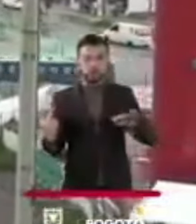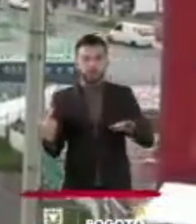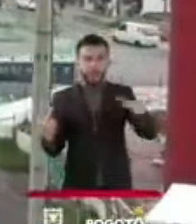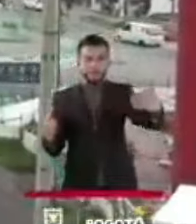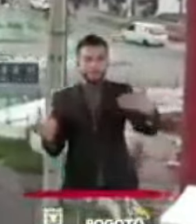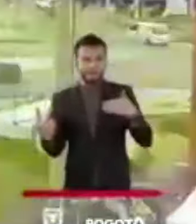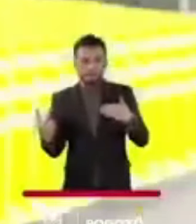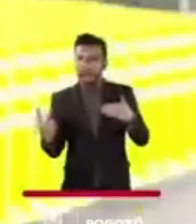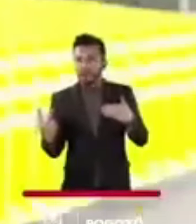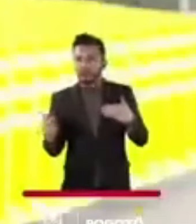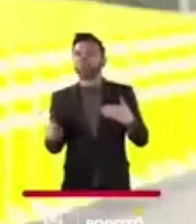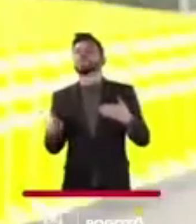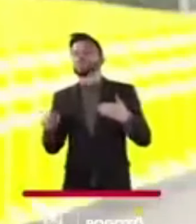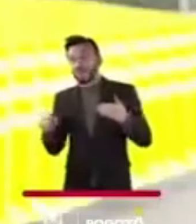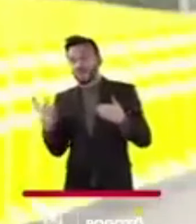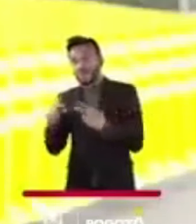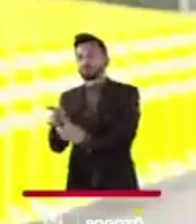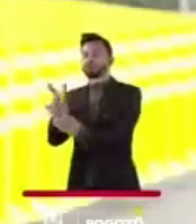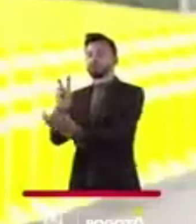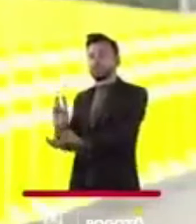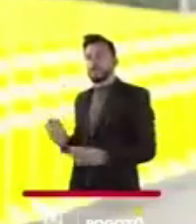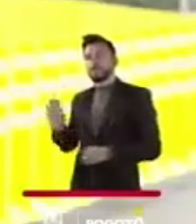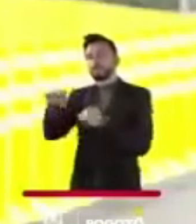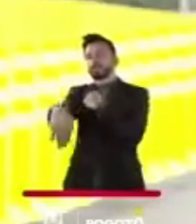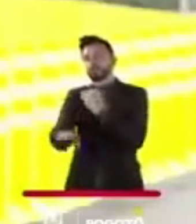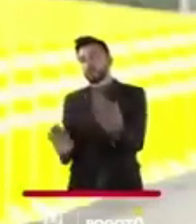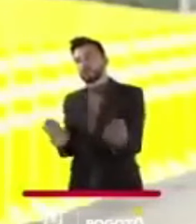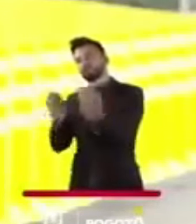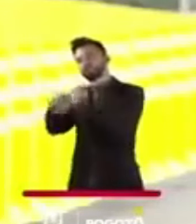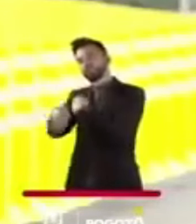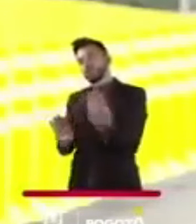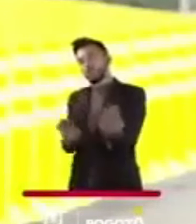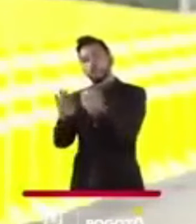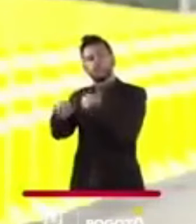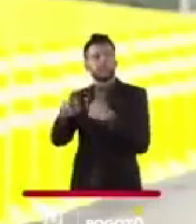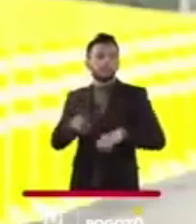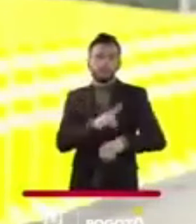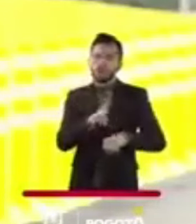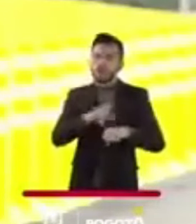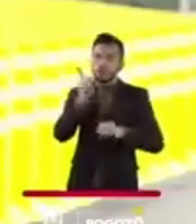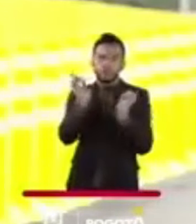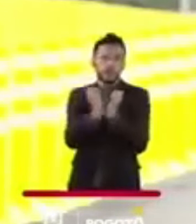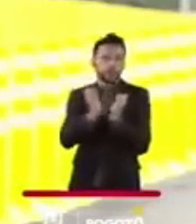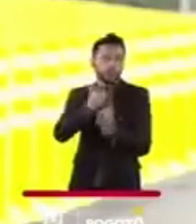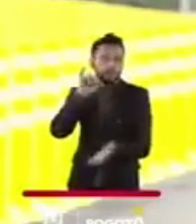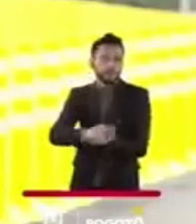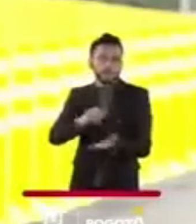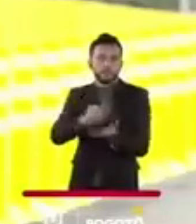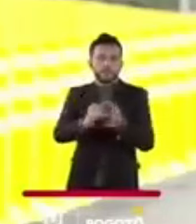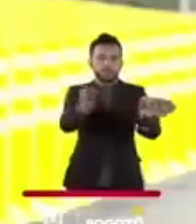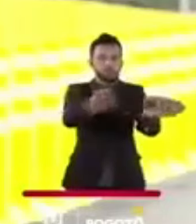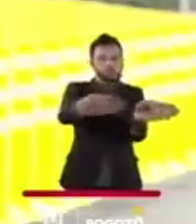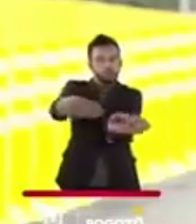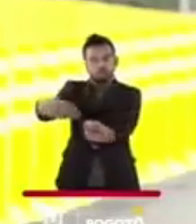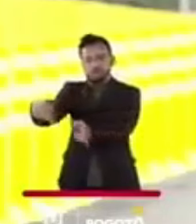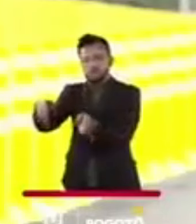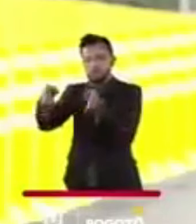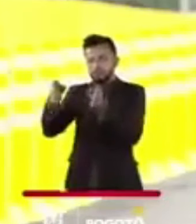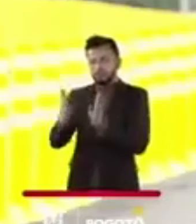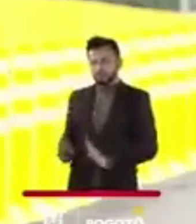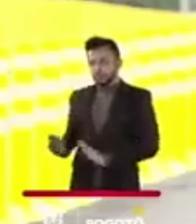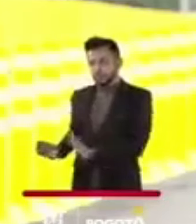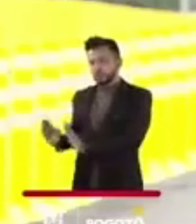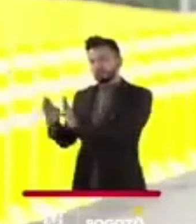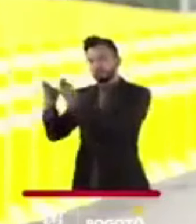el alcalde Carlos Fernando galán mostró Cómo van las pruebas de vigas para la construcción del viaducto de la línea uno de el metro de Bogotá las